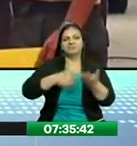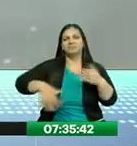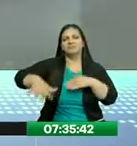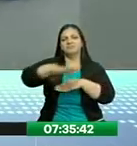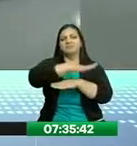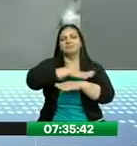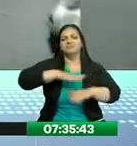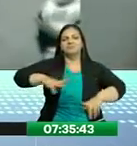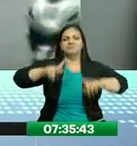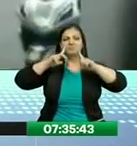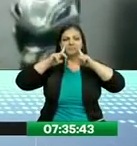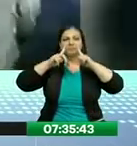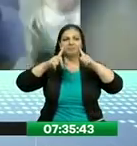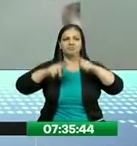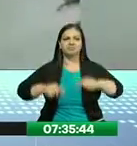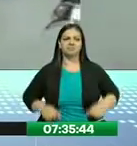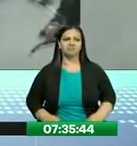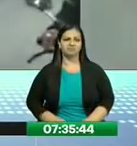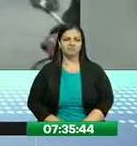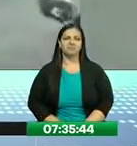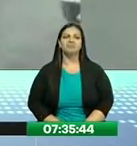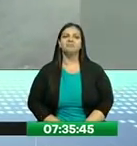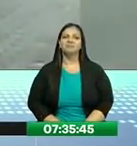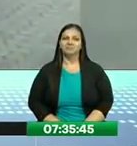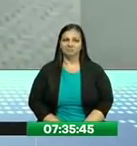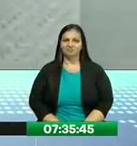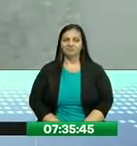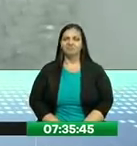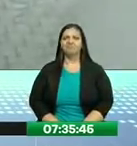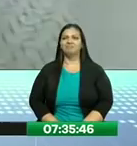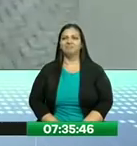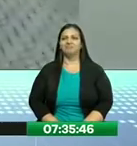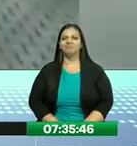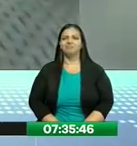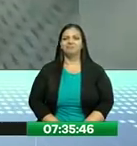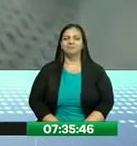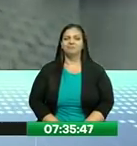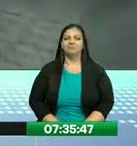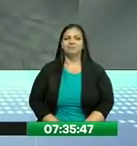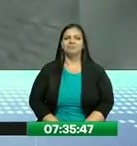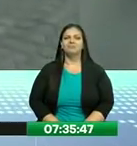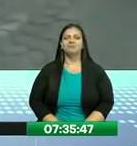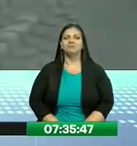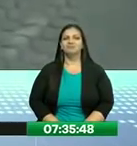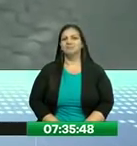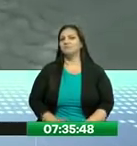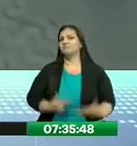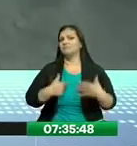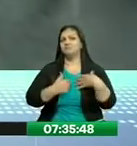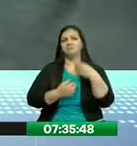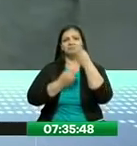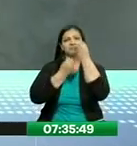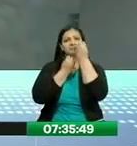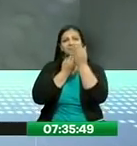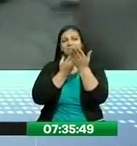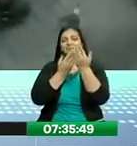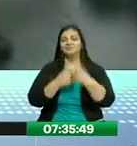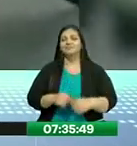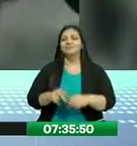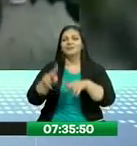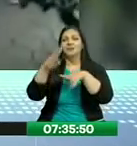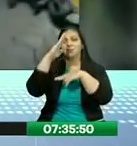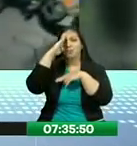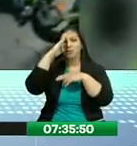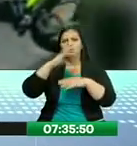Guayas. Yo en lo personal, y creo que fue un poco el sentir de los ciudadanos, de los habitantes de Guayas, nos sentimos